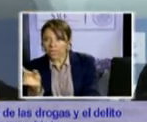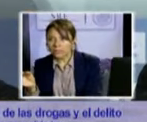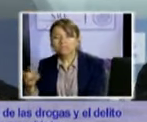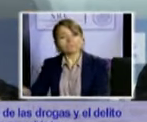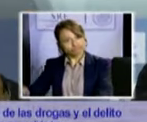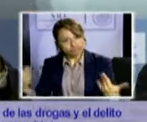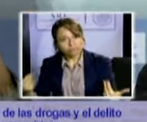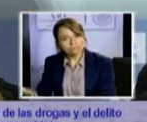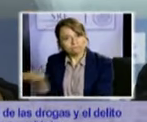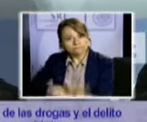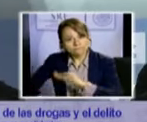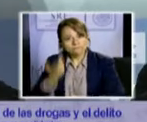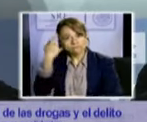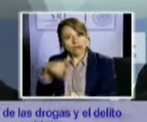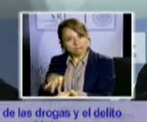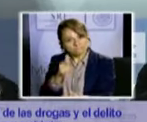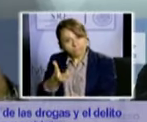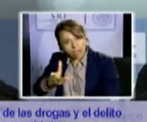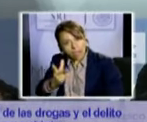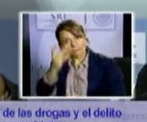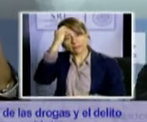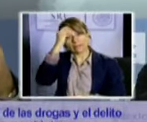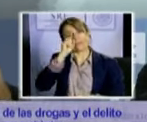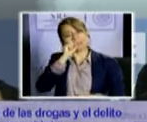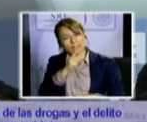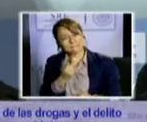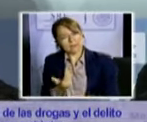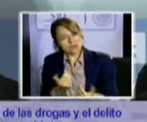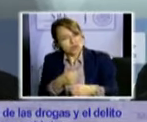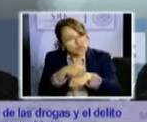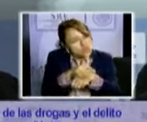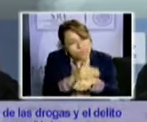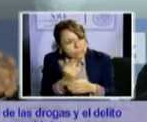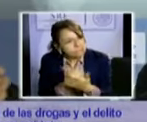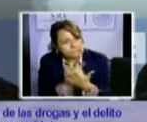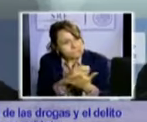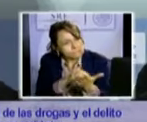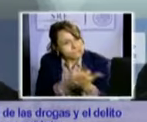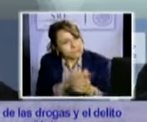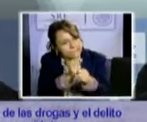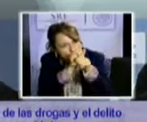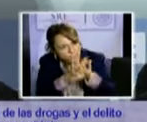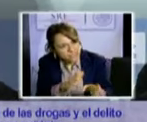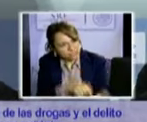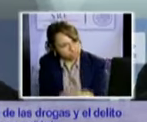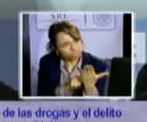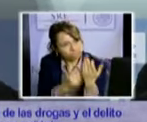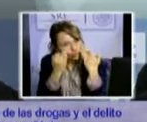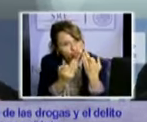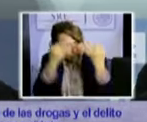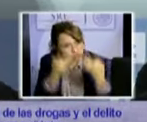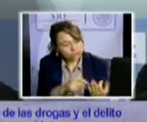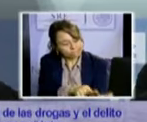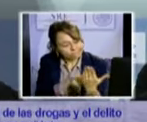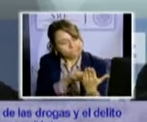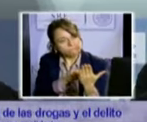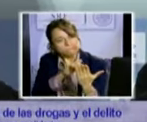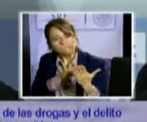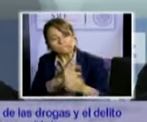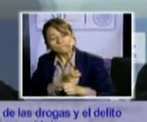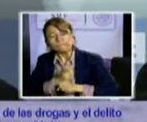datos, sobre la base del análisis sólido y además incluyente de la sociedad sobre las